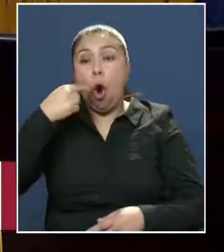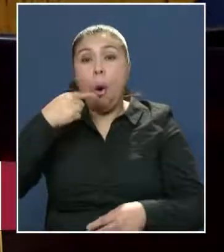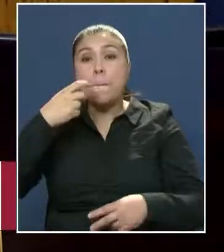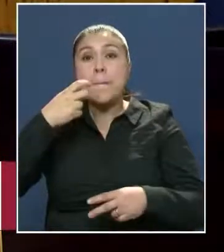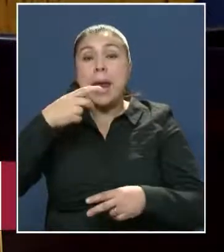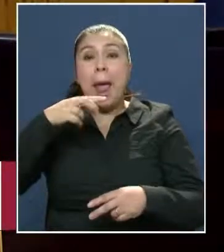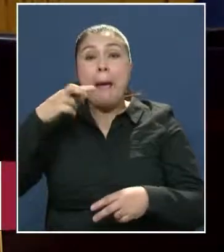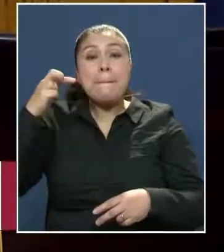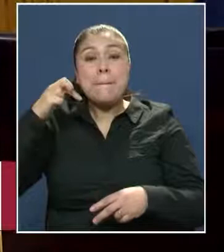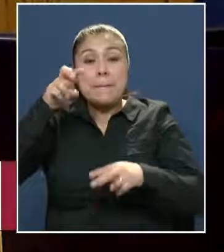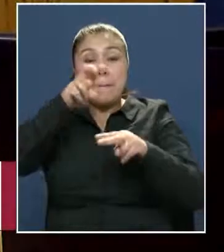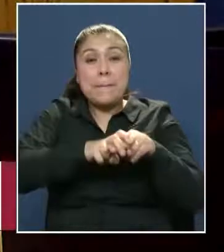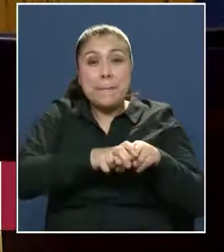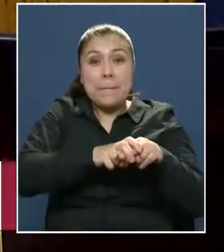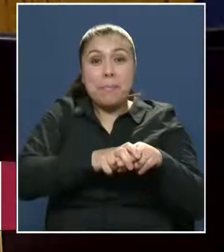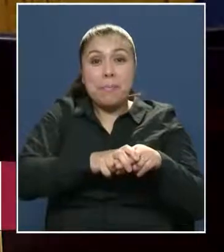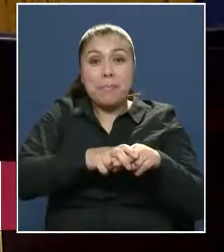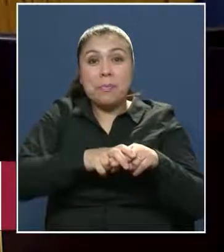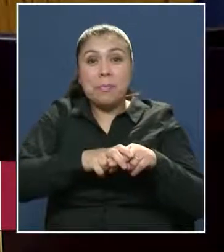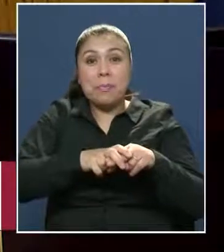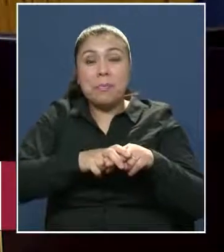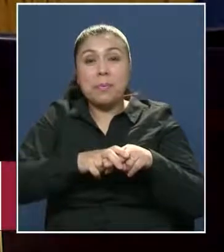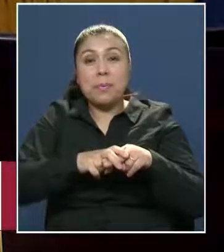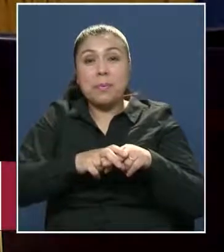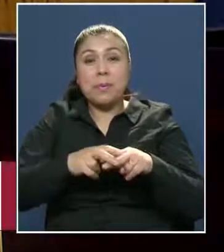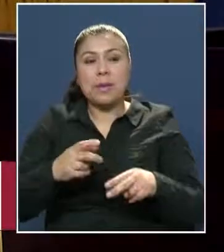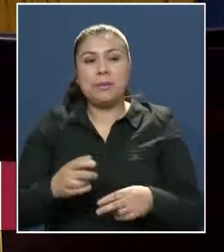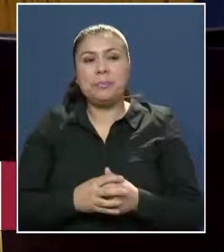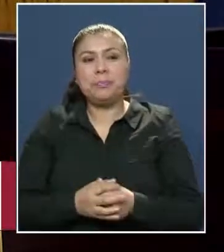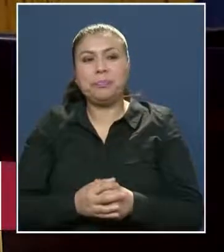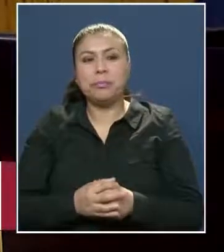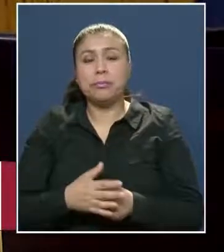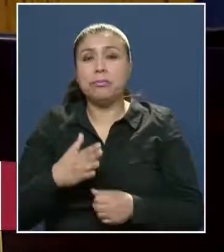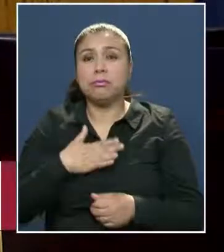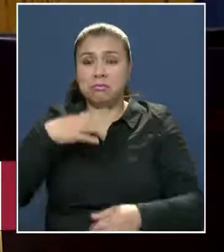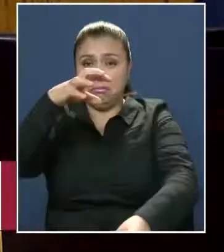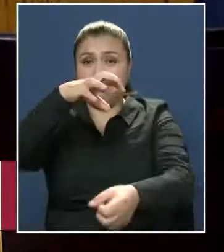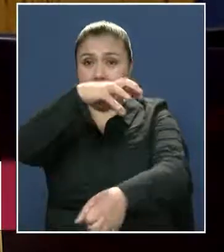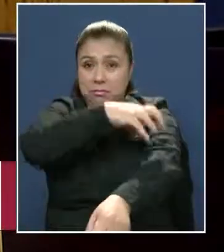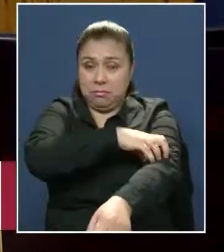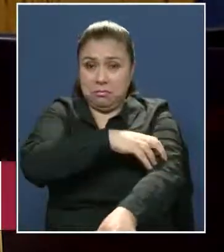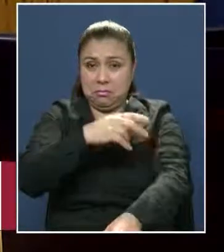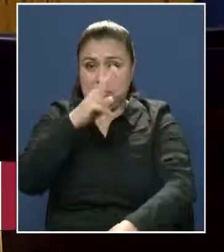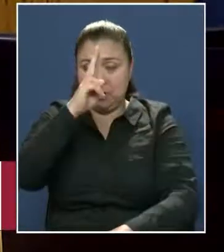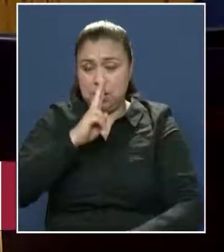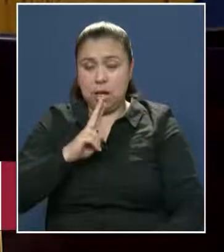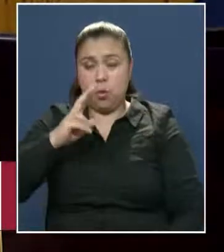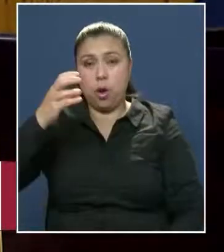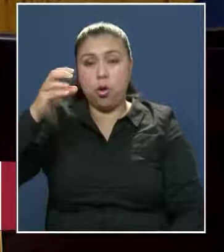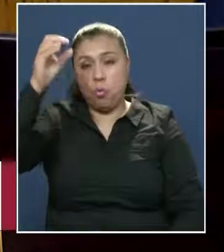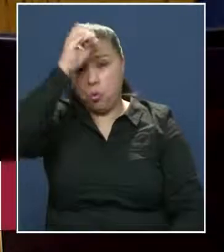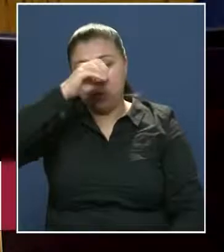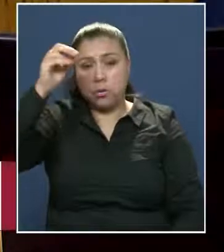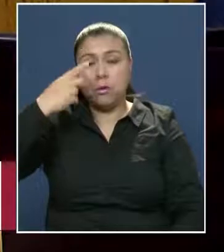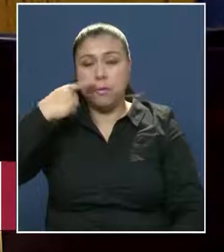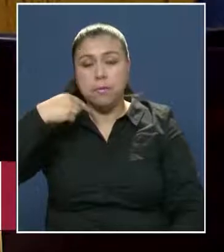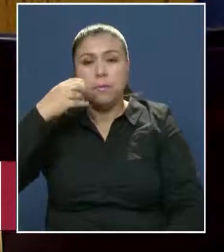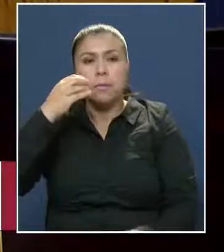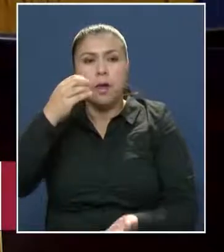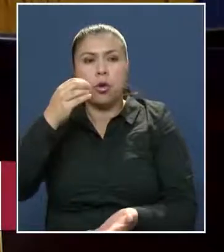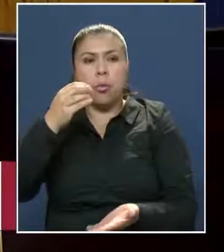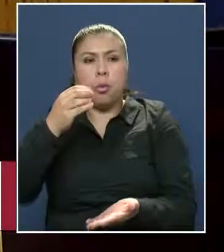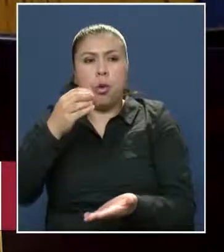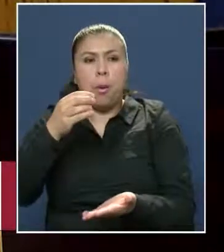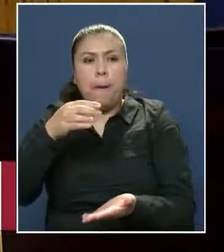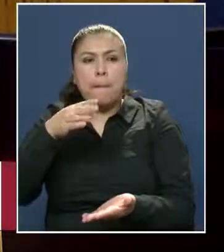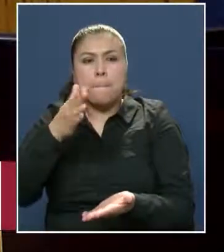siga creciendo. Mi región también ha sido machista. Incluso llegamos al punto de normalizarlo y